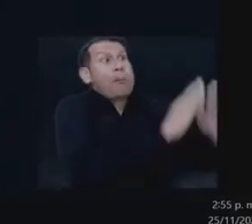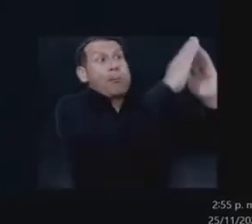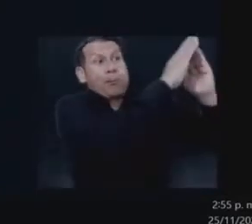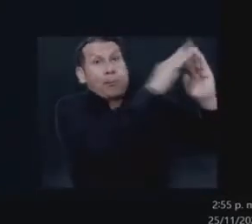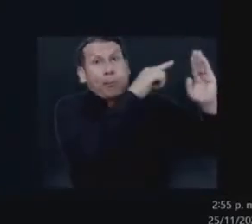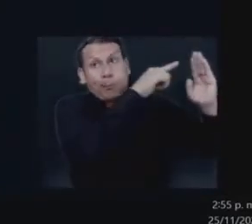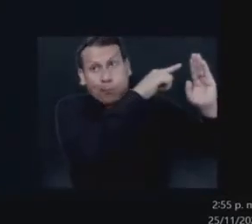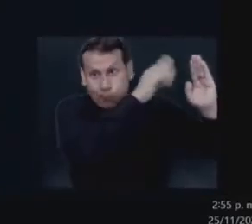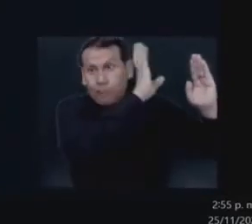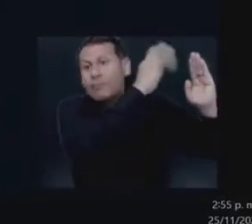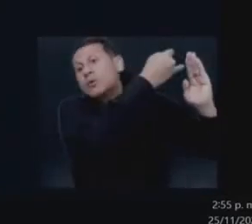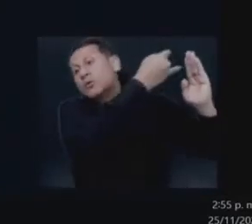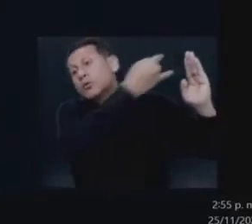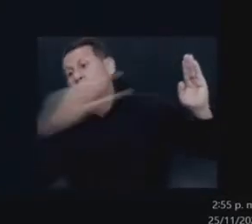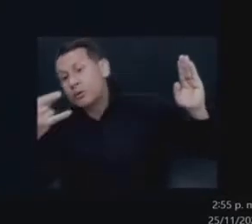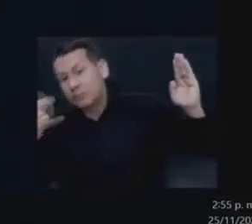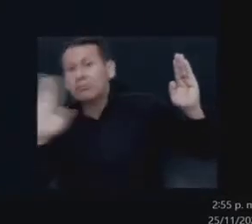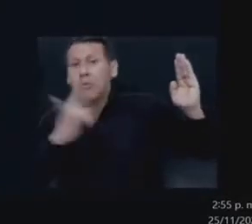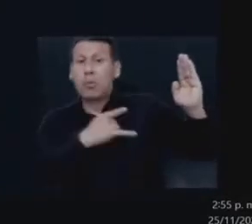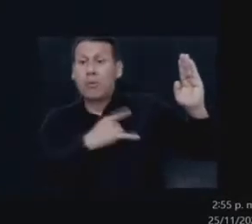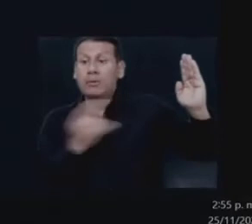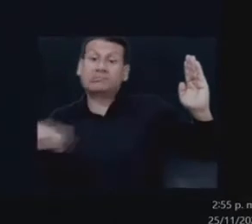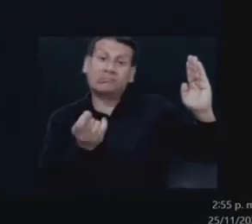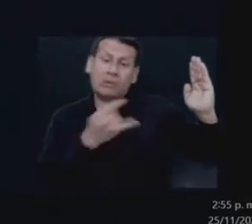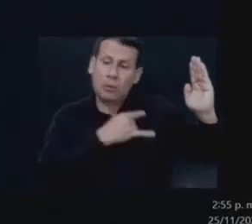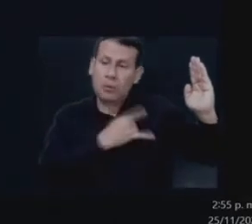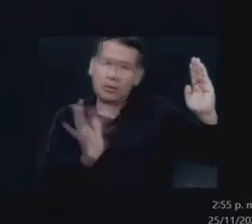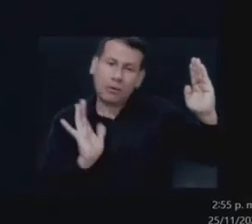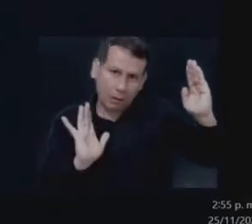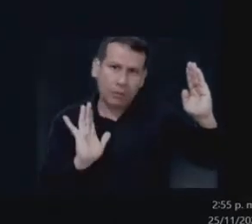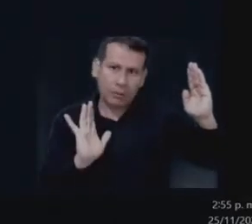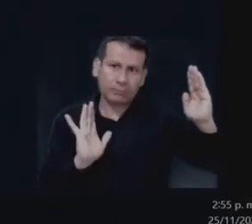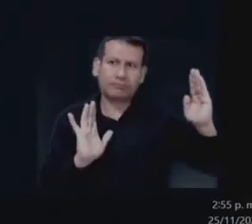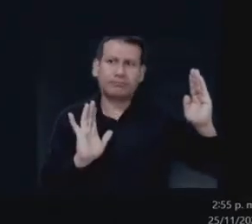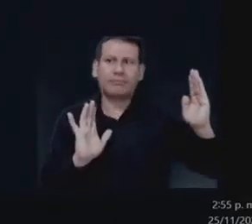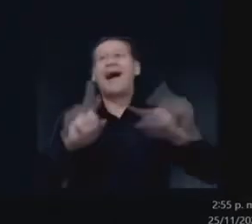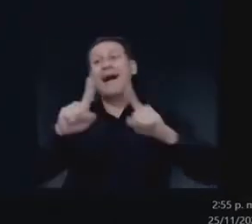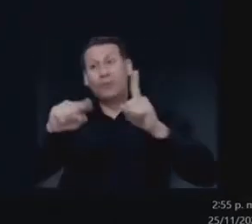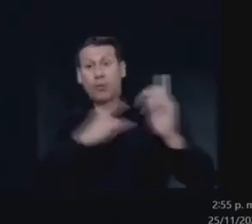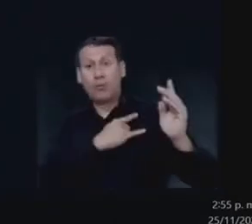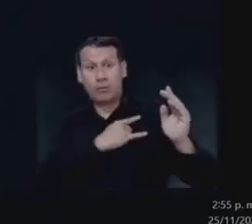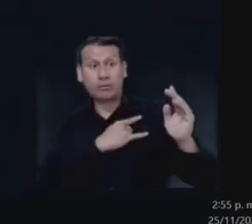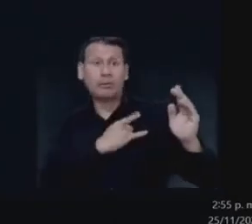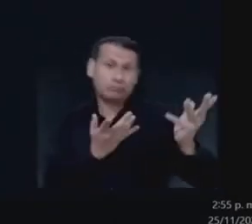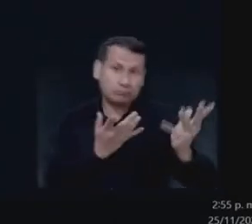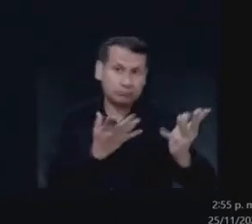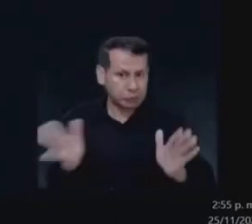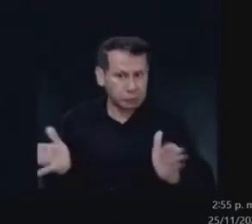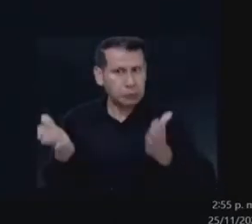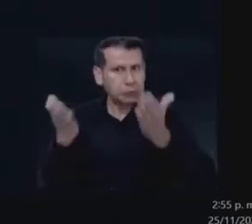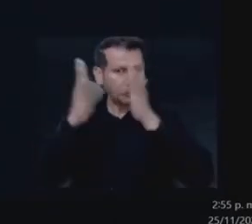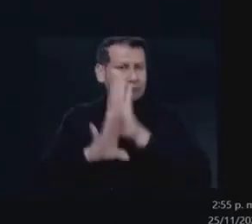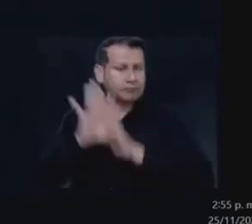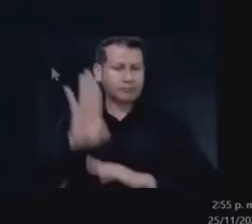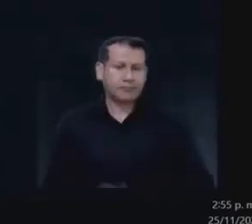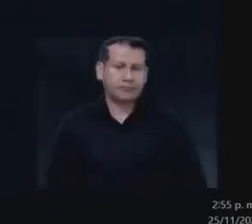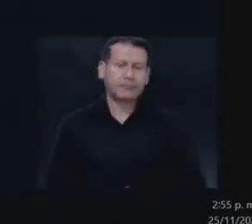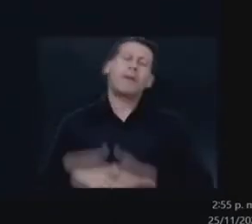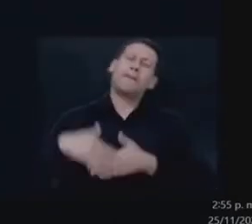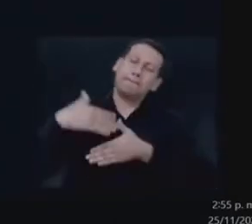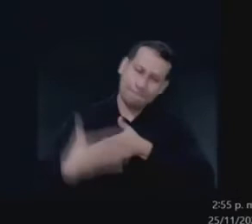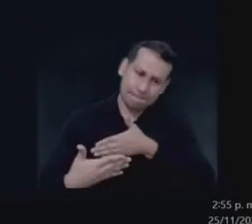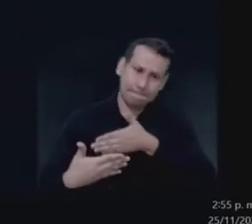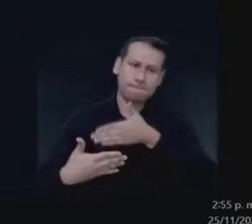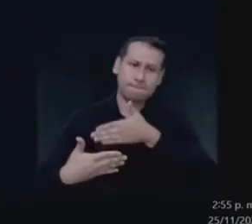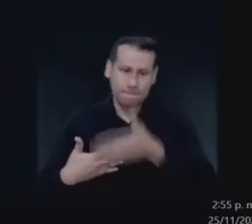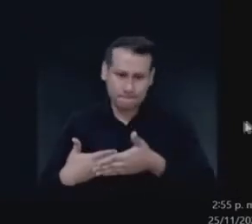universidades y donde Internet estaba más desarrollado. Y Con el tiempo, la organización fue evolucionando, así como